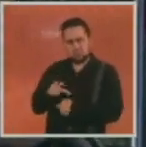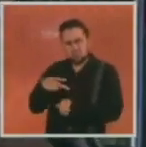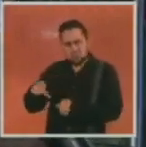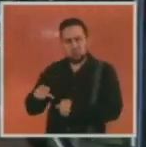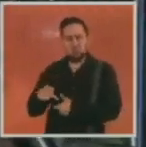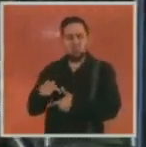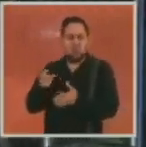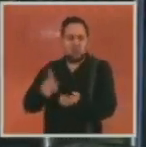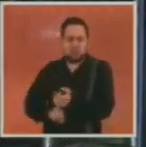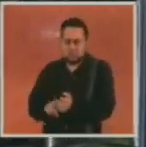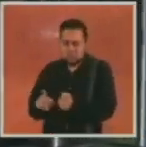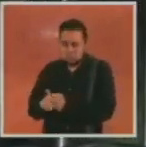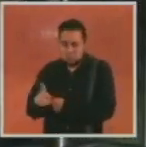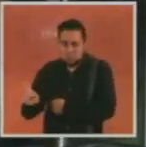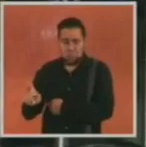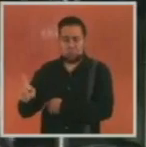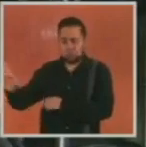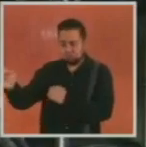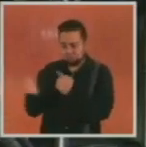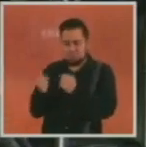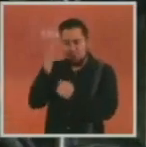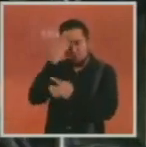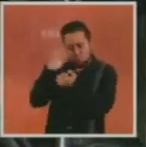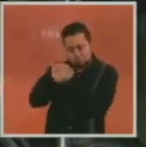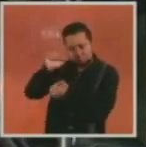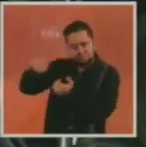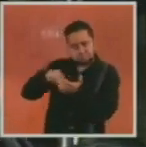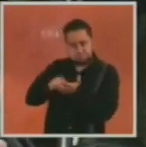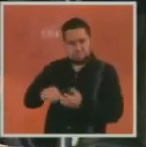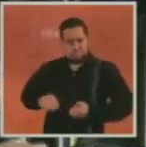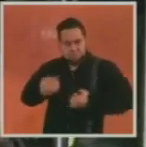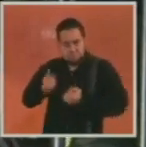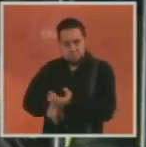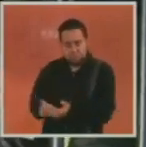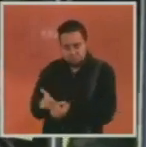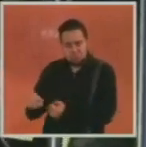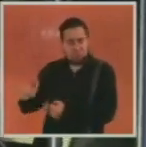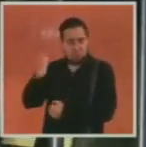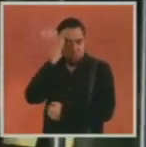de sus raíces y conocen sus lugares Sí entonces